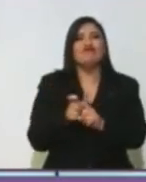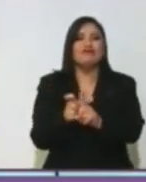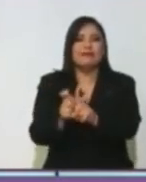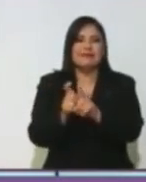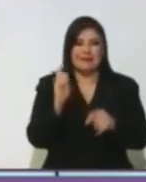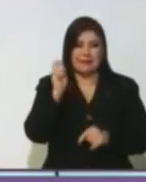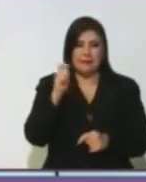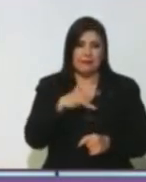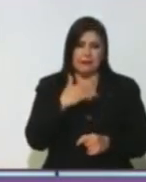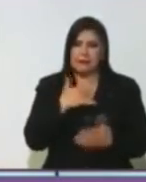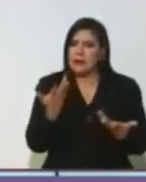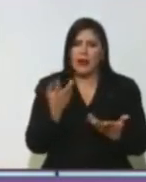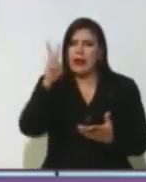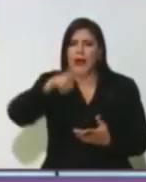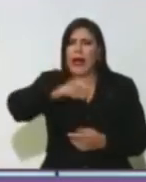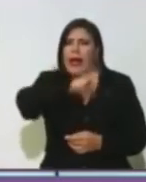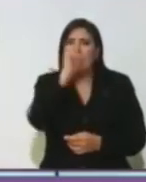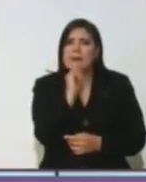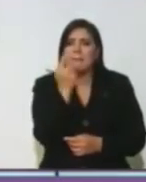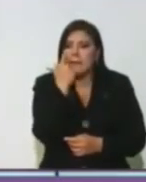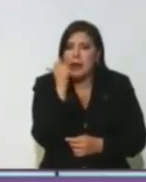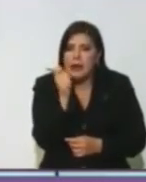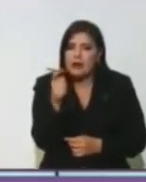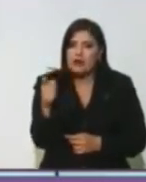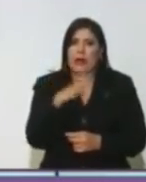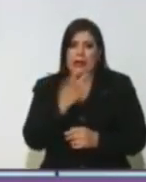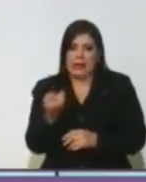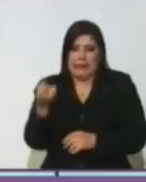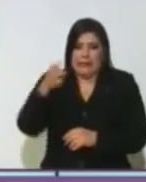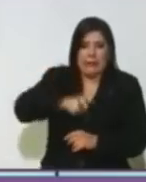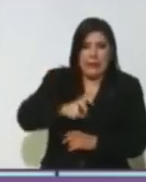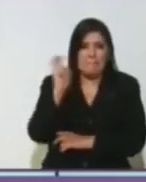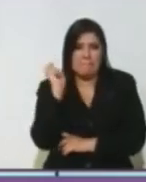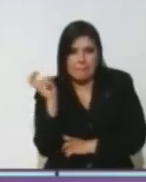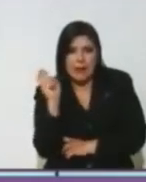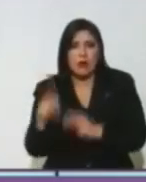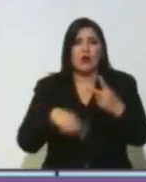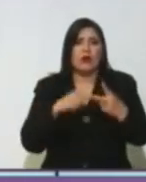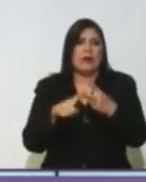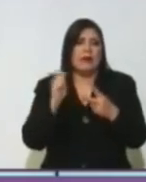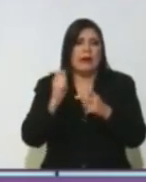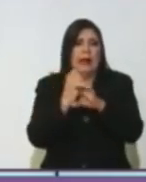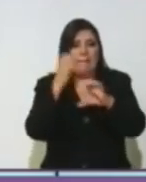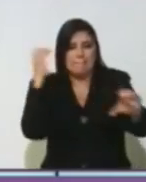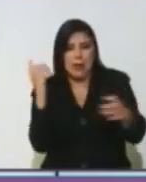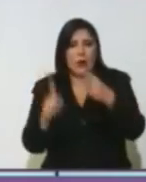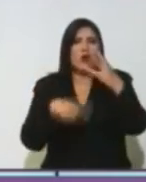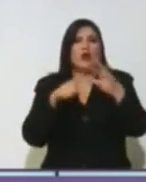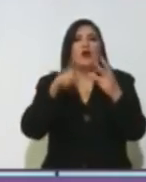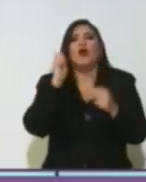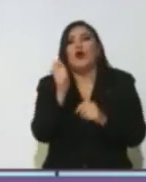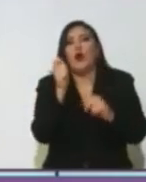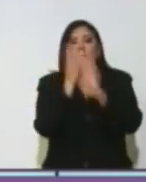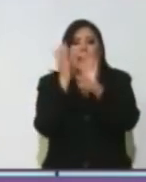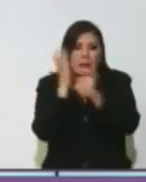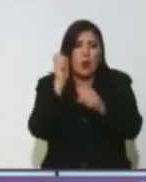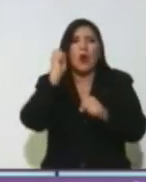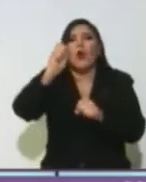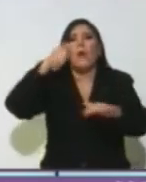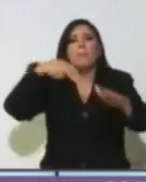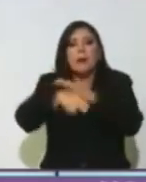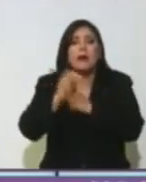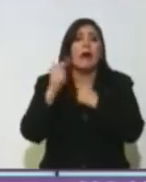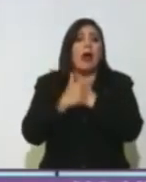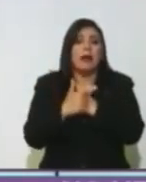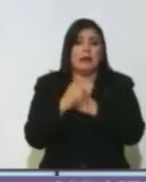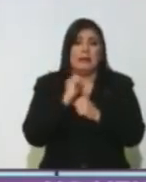ustedes nunca los hemos visto en un metrobús en un camión en un metro rodeado a las siete de la